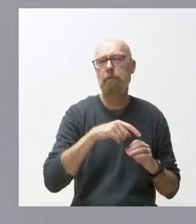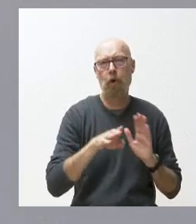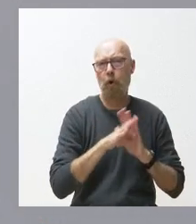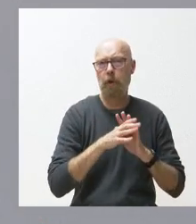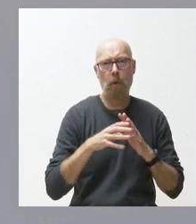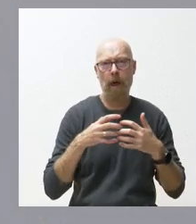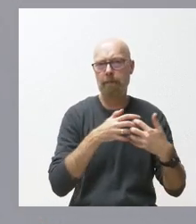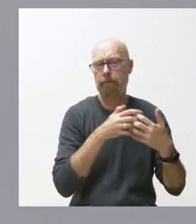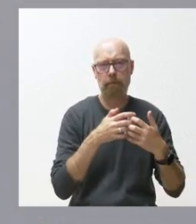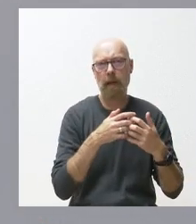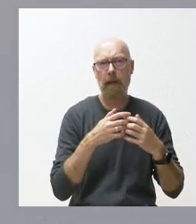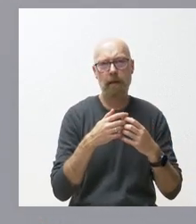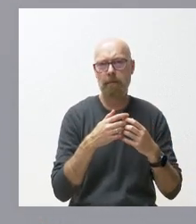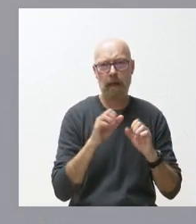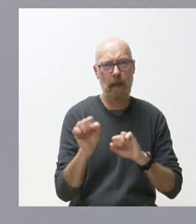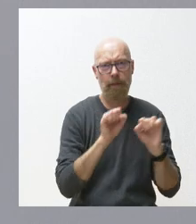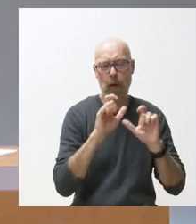Castilla y León que es lo que a me corresponde opinar